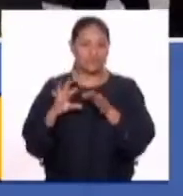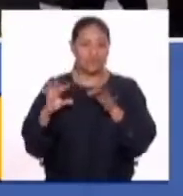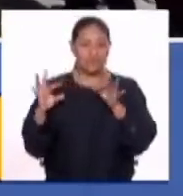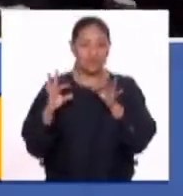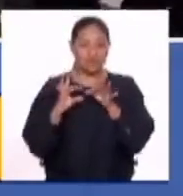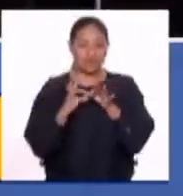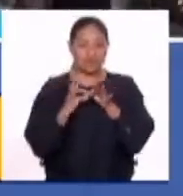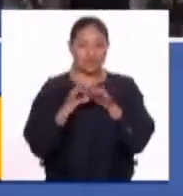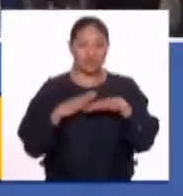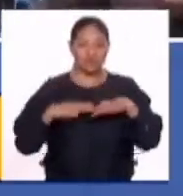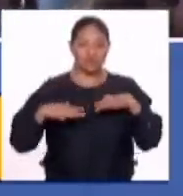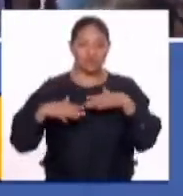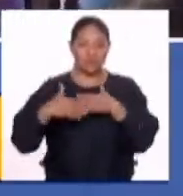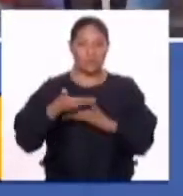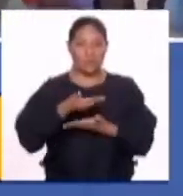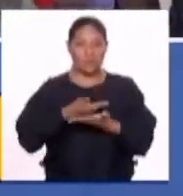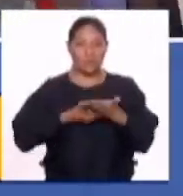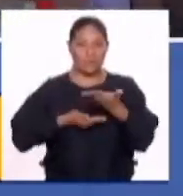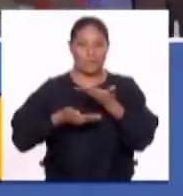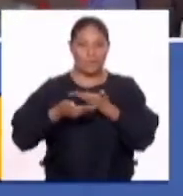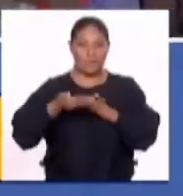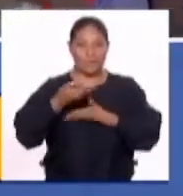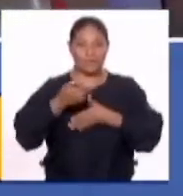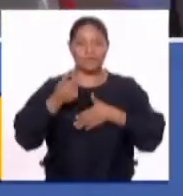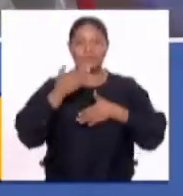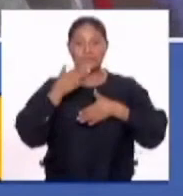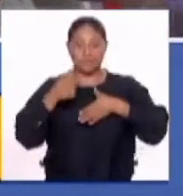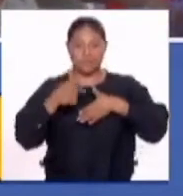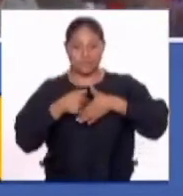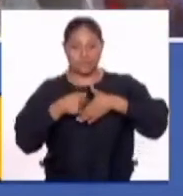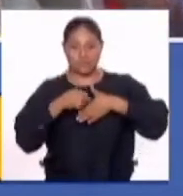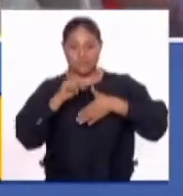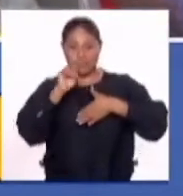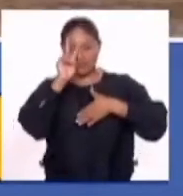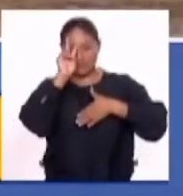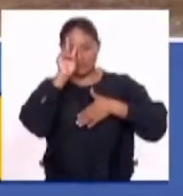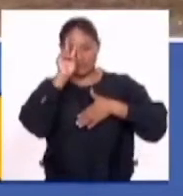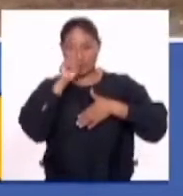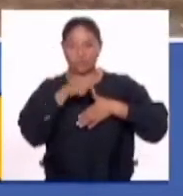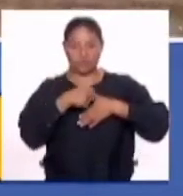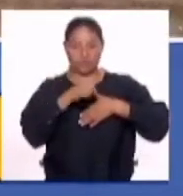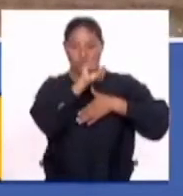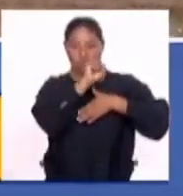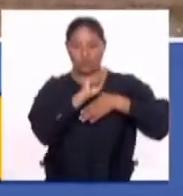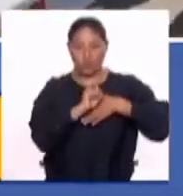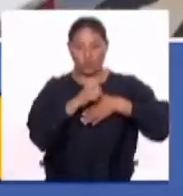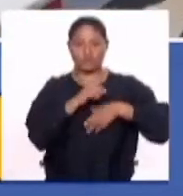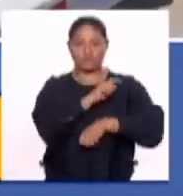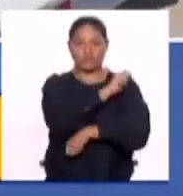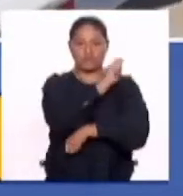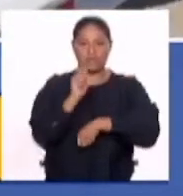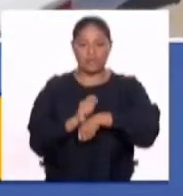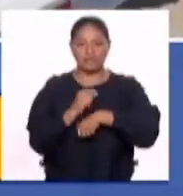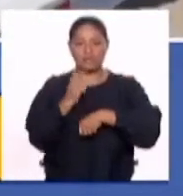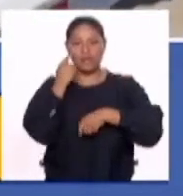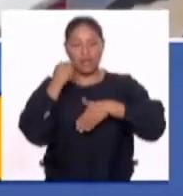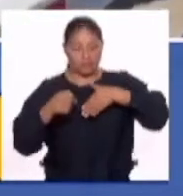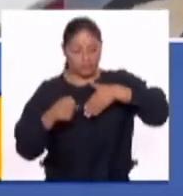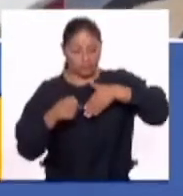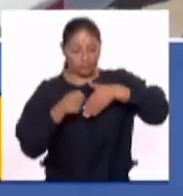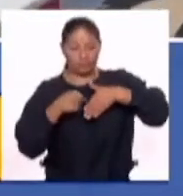macrozona sur del Perú y la macrozona norte de Chile, no solamente una relación económico-comercial